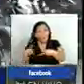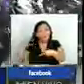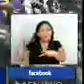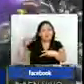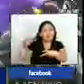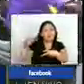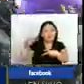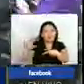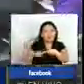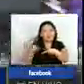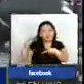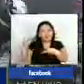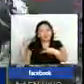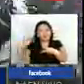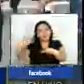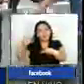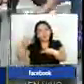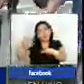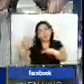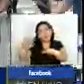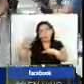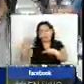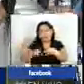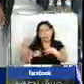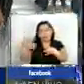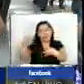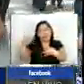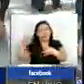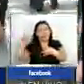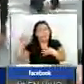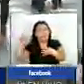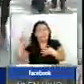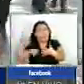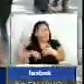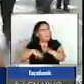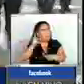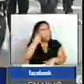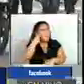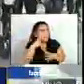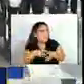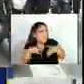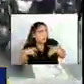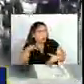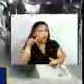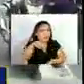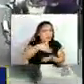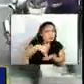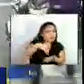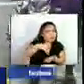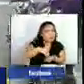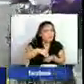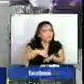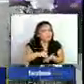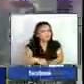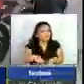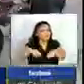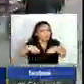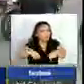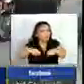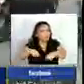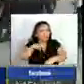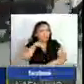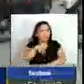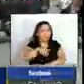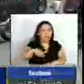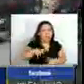Recife Velo, Horizonte y Río de Janeiro, aunque la más masiva fue en Sao Pablo, la mayor urbe de Sudamérica.